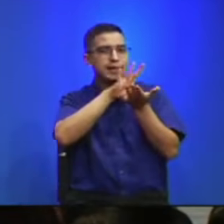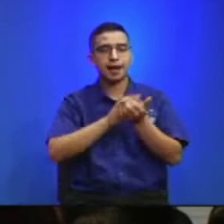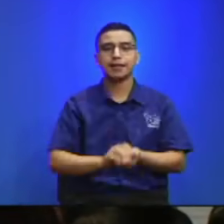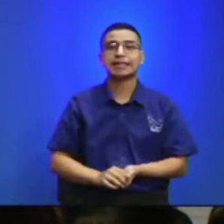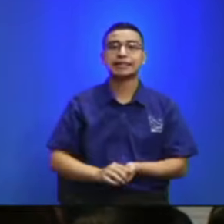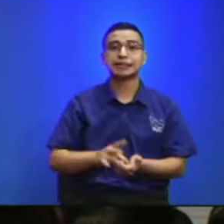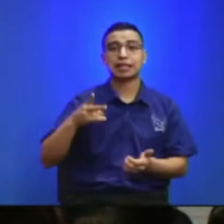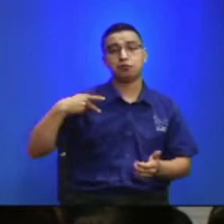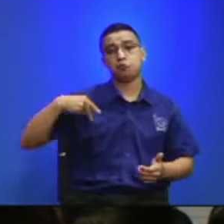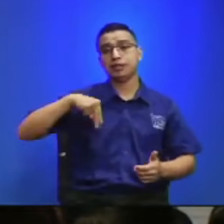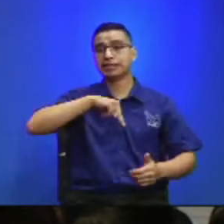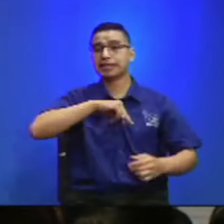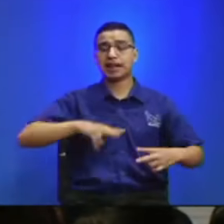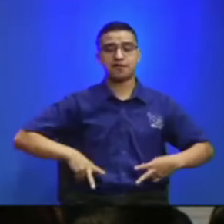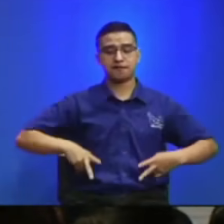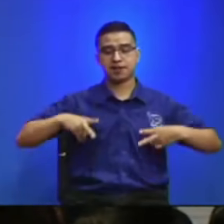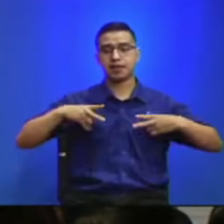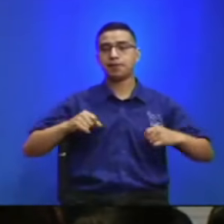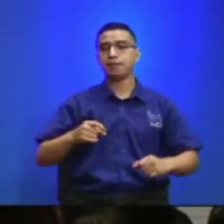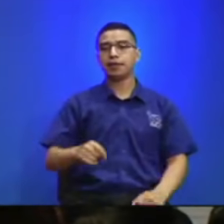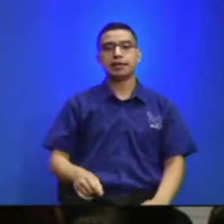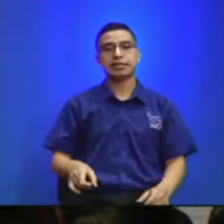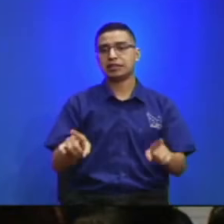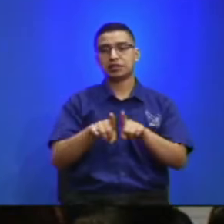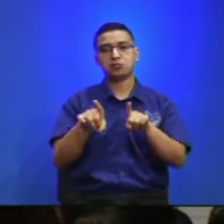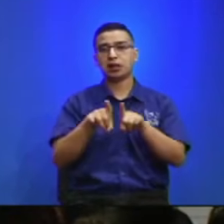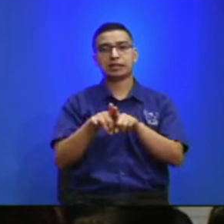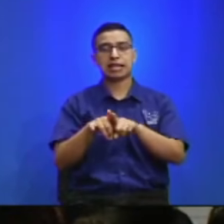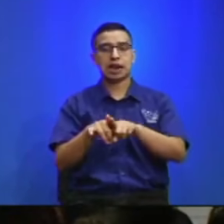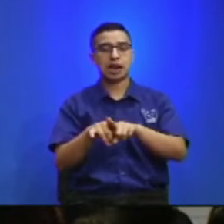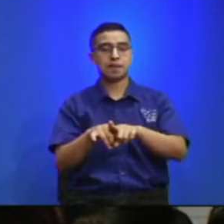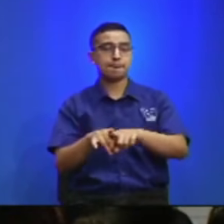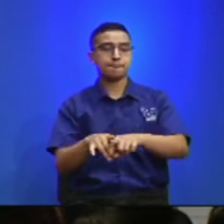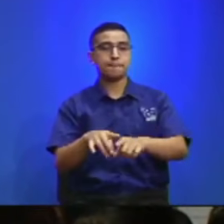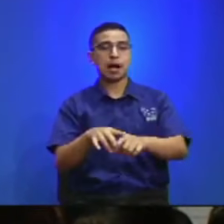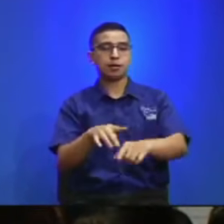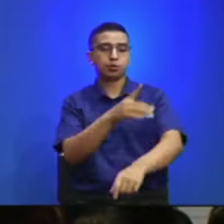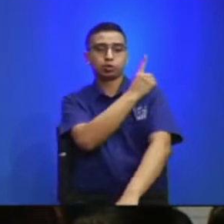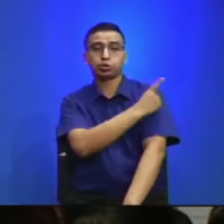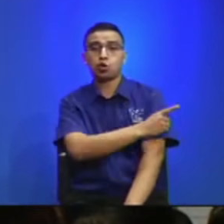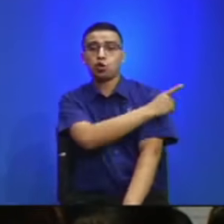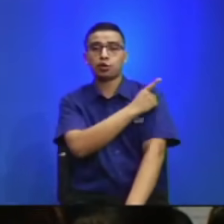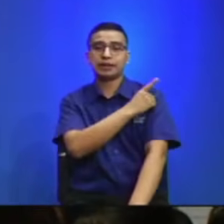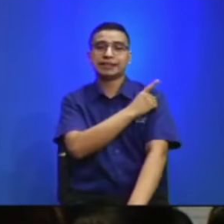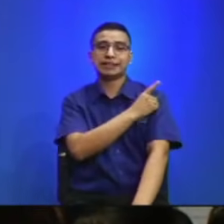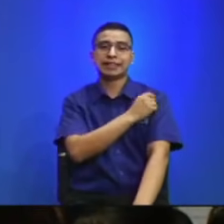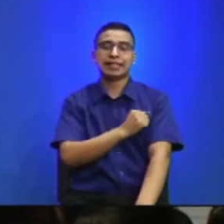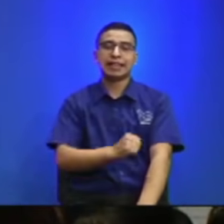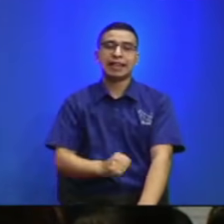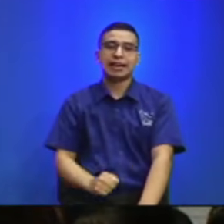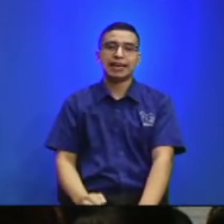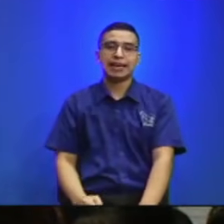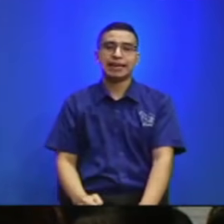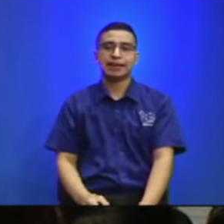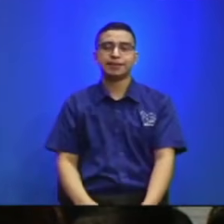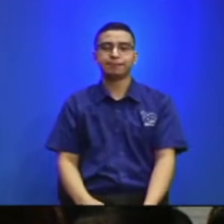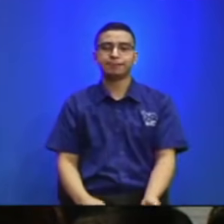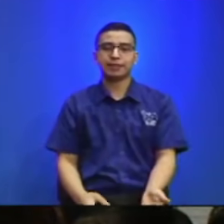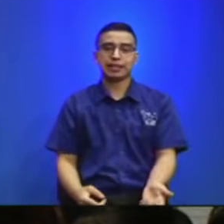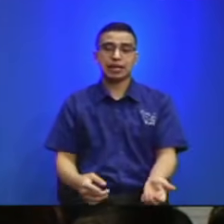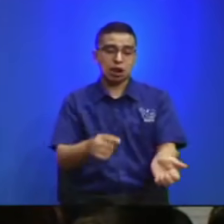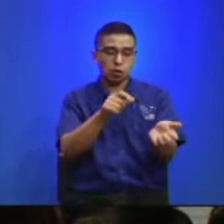vida es como que nos metieran a un quirófano y el médico divino agarra suertes capel su bisturí